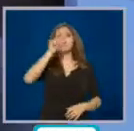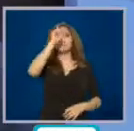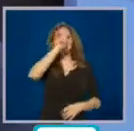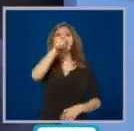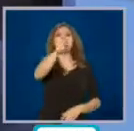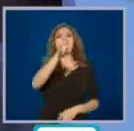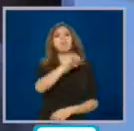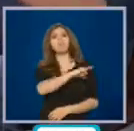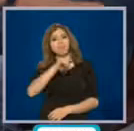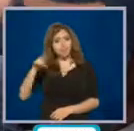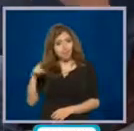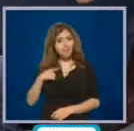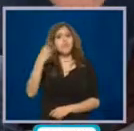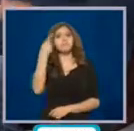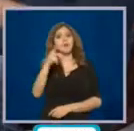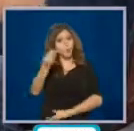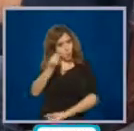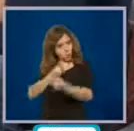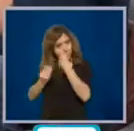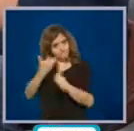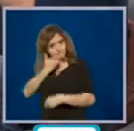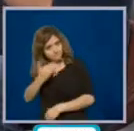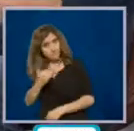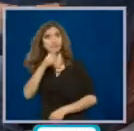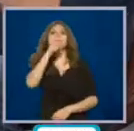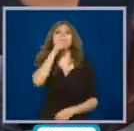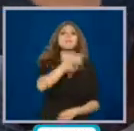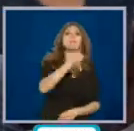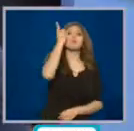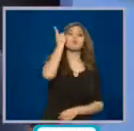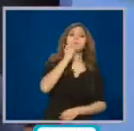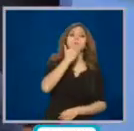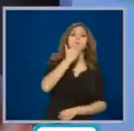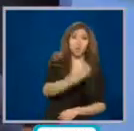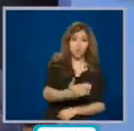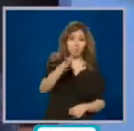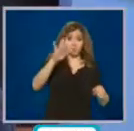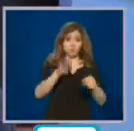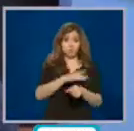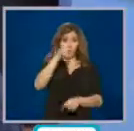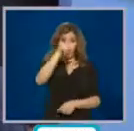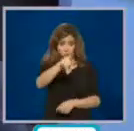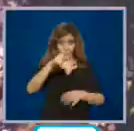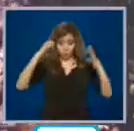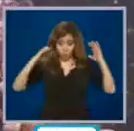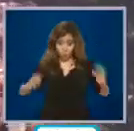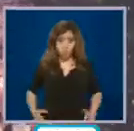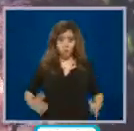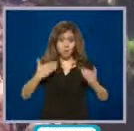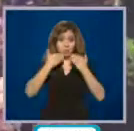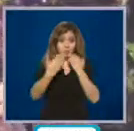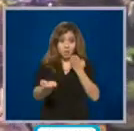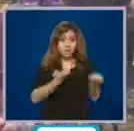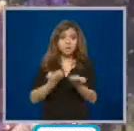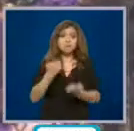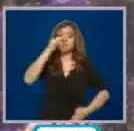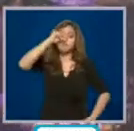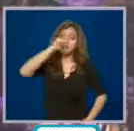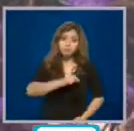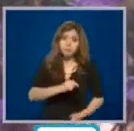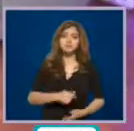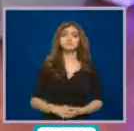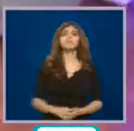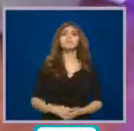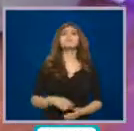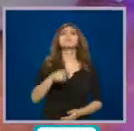tu rutina, come bien, pero también duerme bien, porque si no los resultados nunca los vas a ver. Por supuesto. Es increíble, Ahora, ¿no? sí, ¿cuánto cierto,